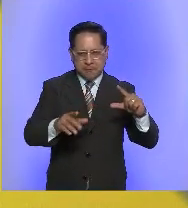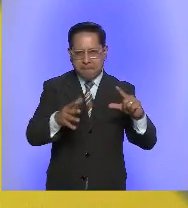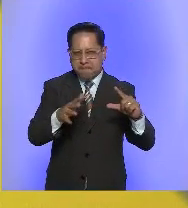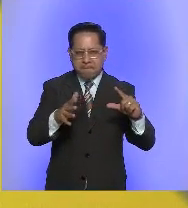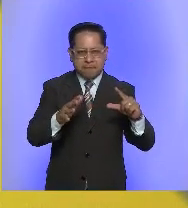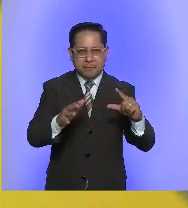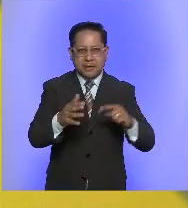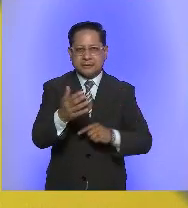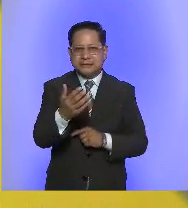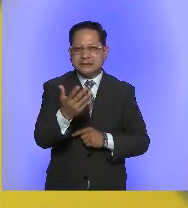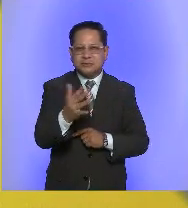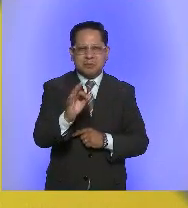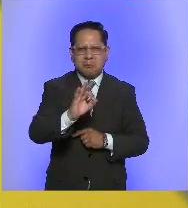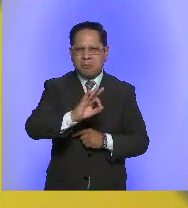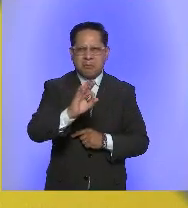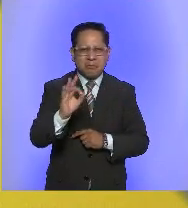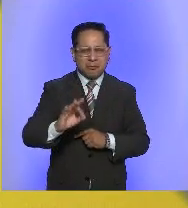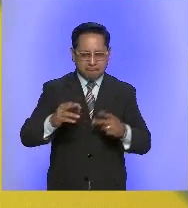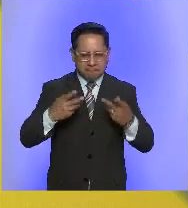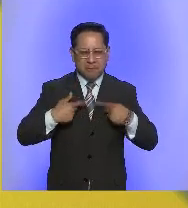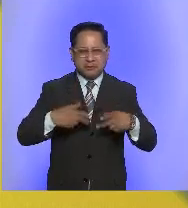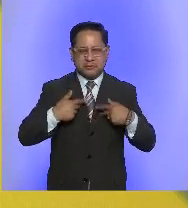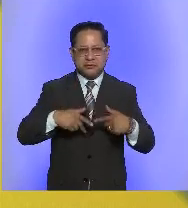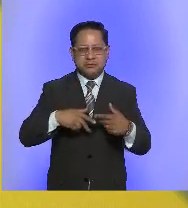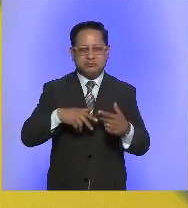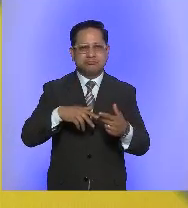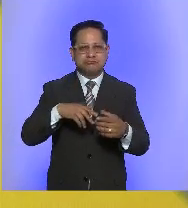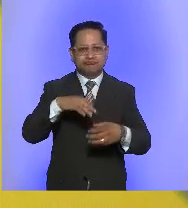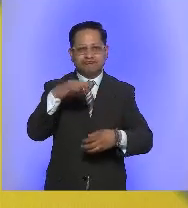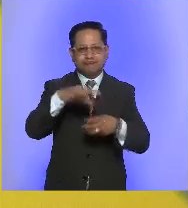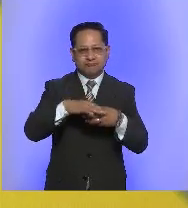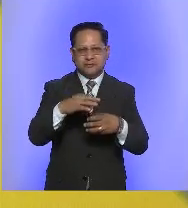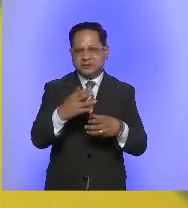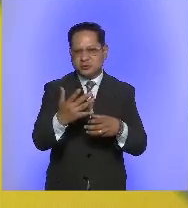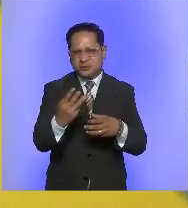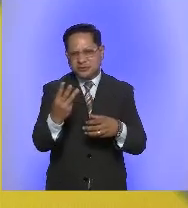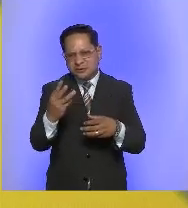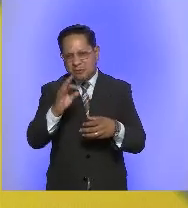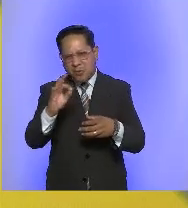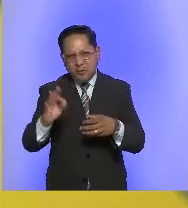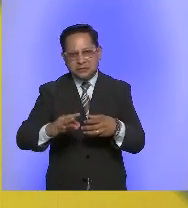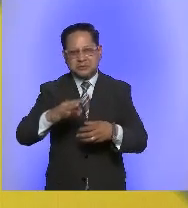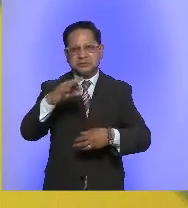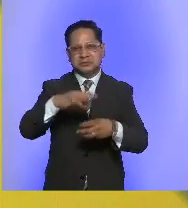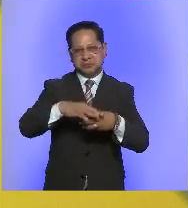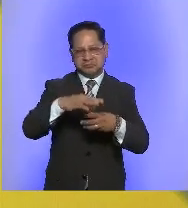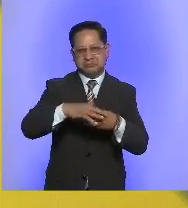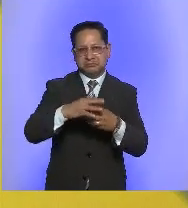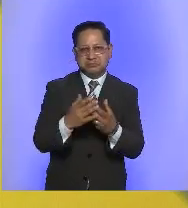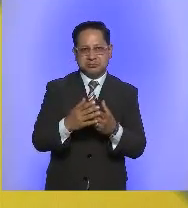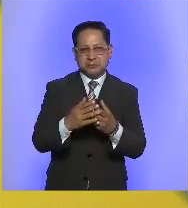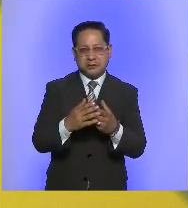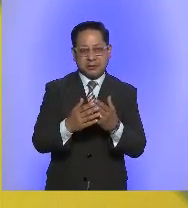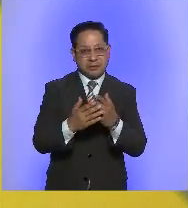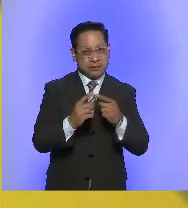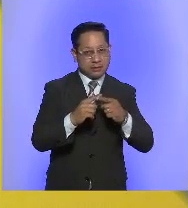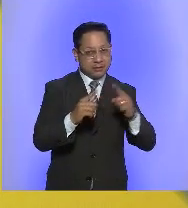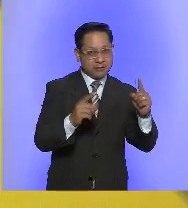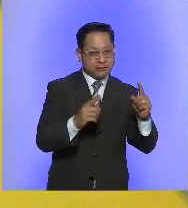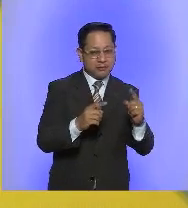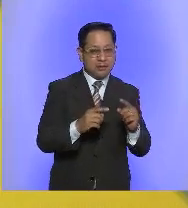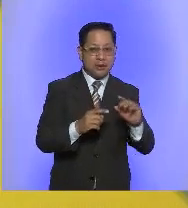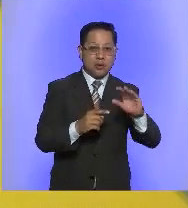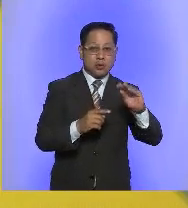votación, 53%, a excepción del 97 y 2001, que estuvo entre el 53 y